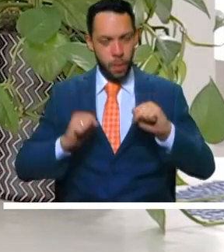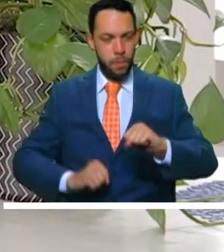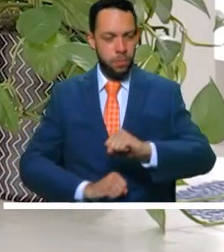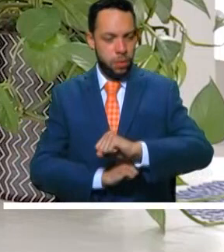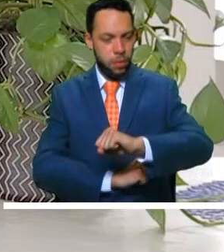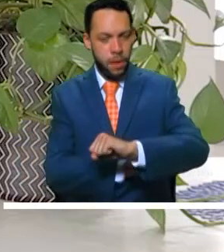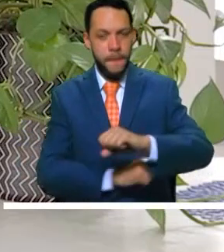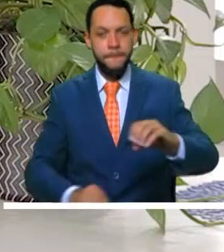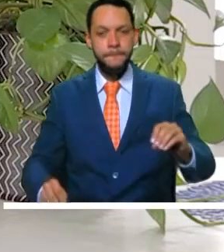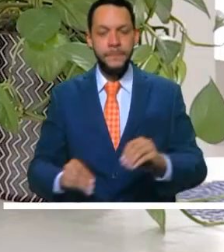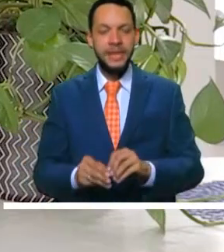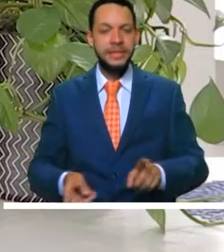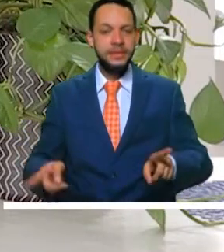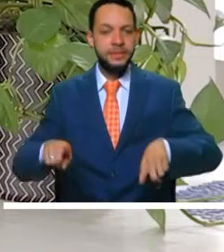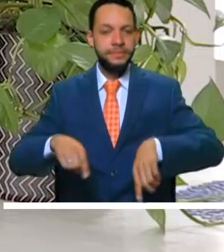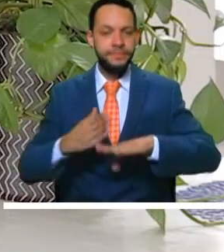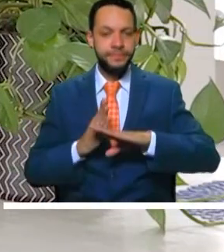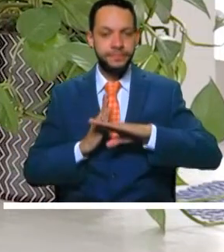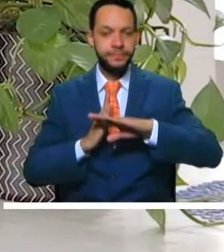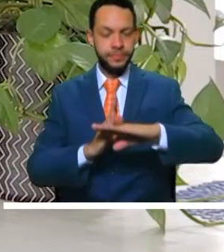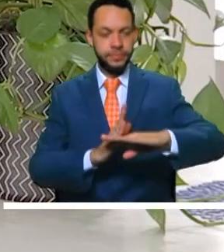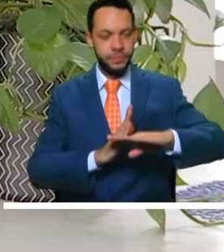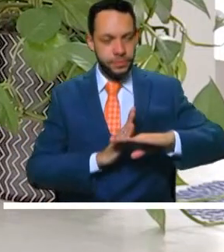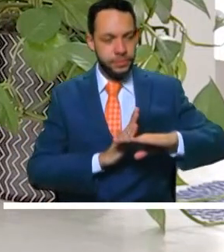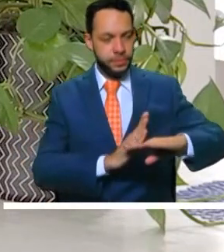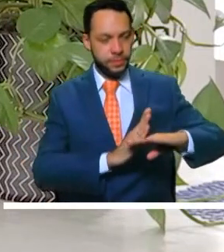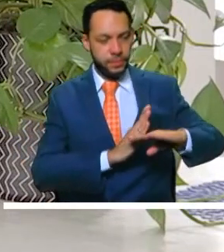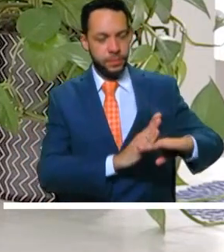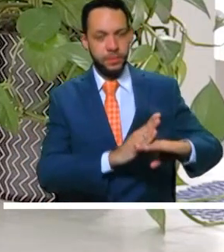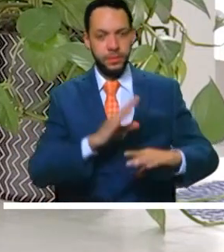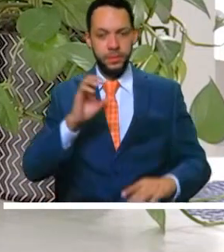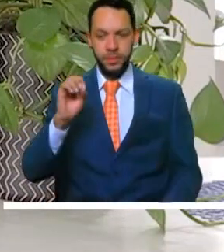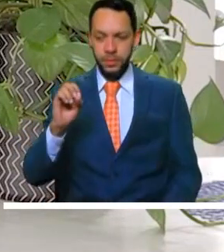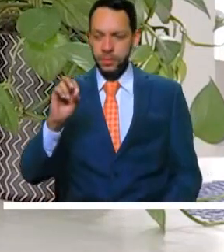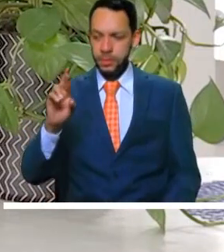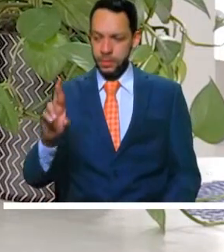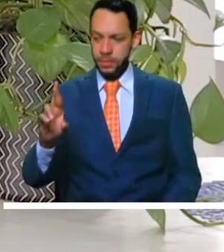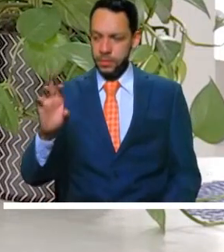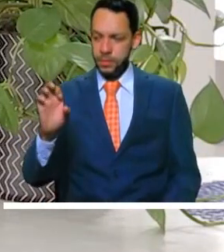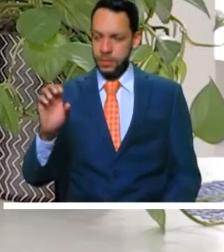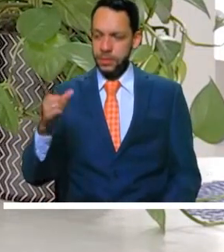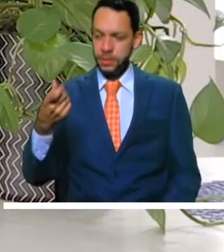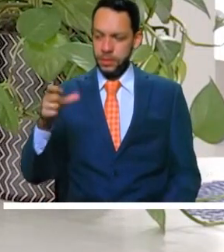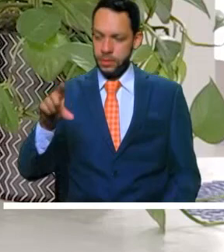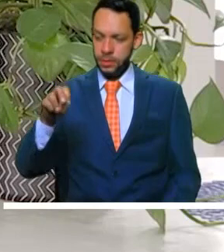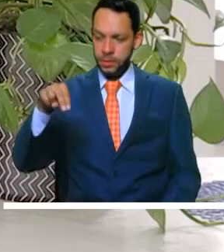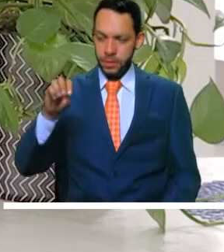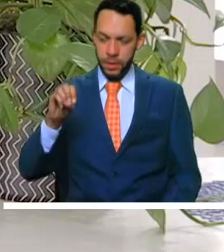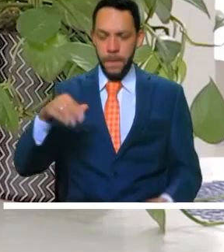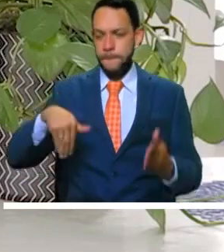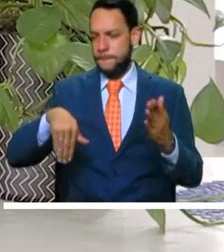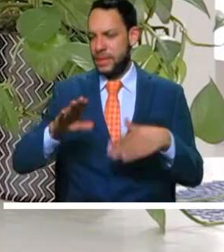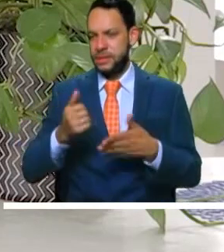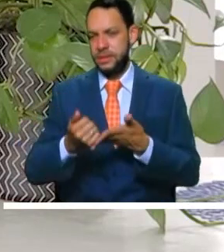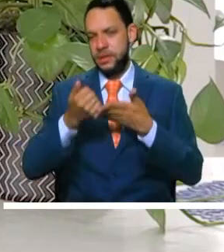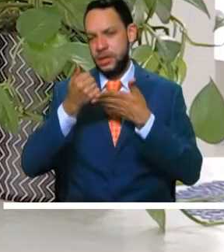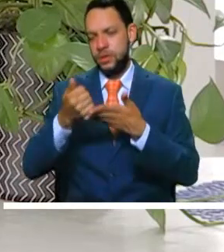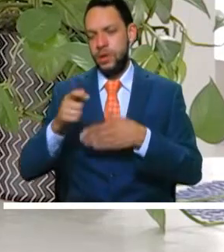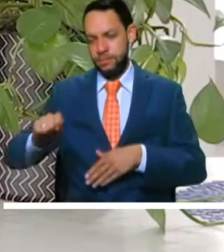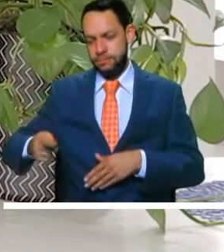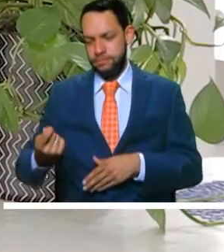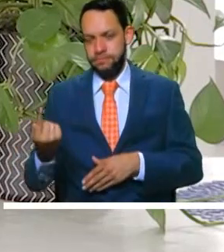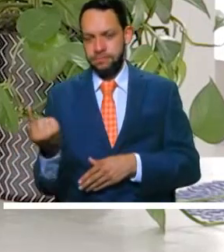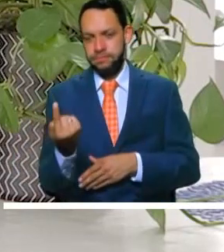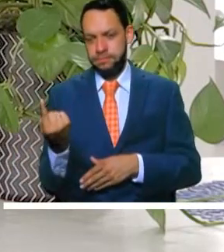sea, también es antiviral, antifúngico. Entonces, el orégano, incluirlo en todos los batidos verdes, es una de las mejores opciones que podemos tener también